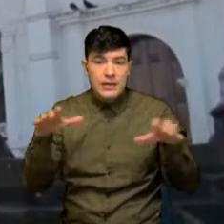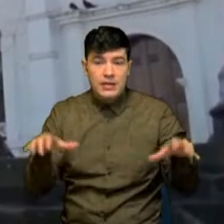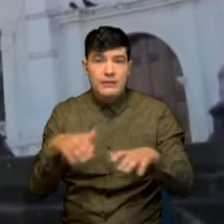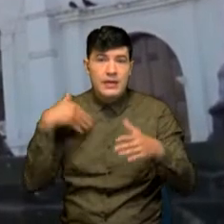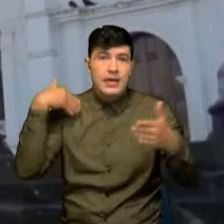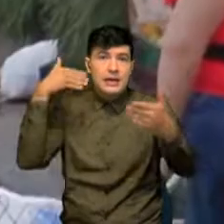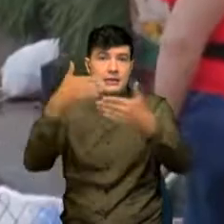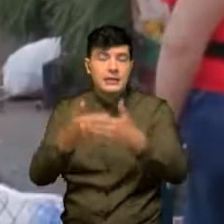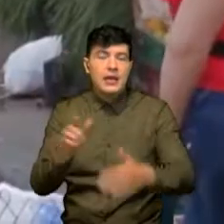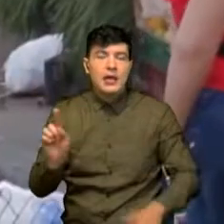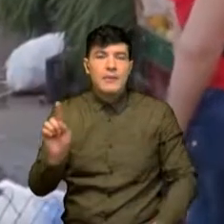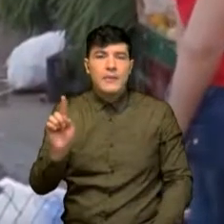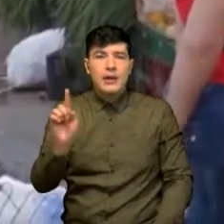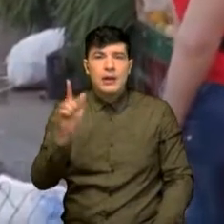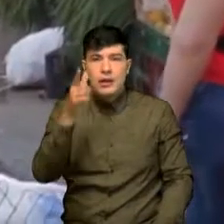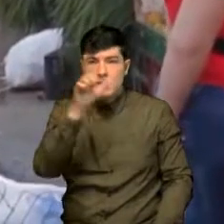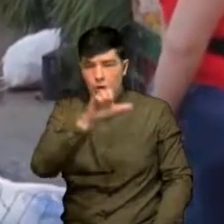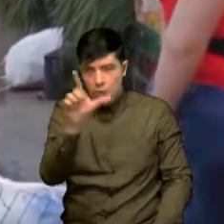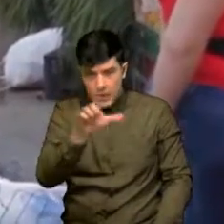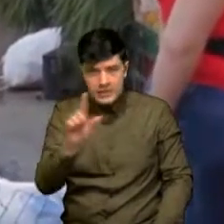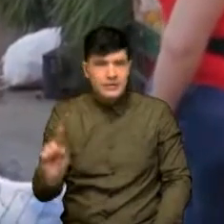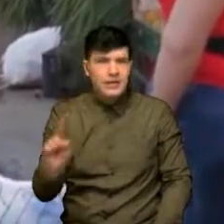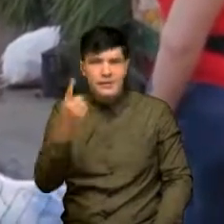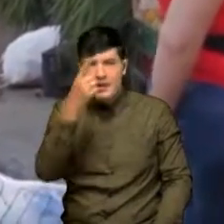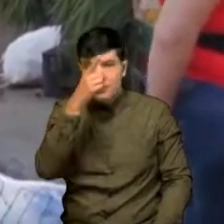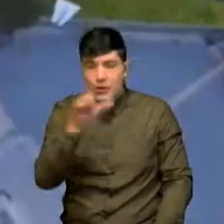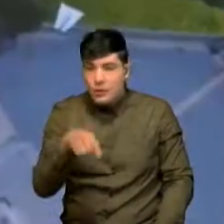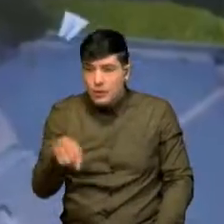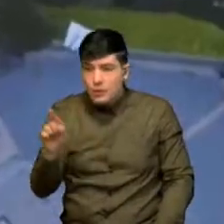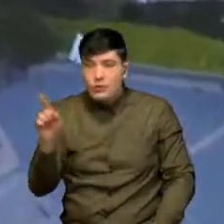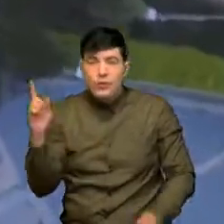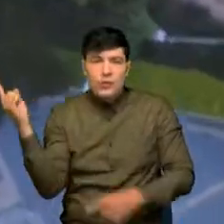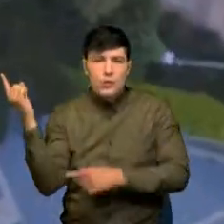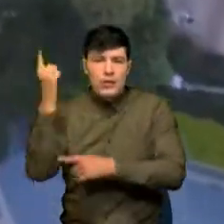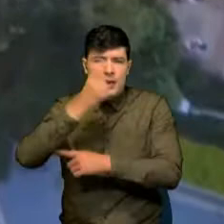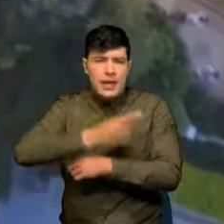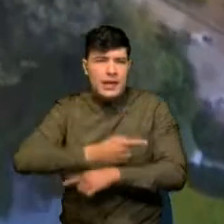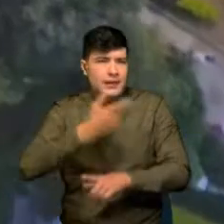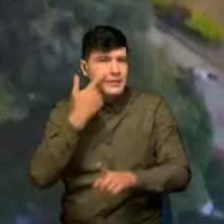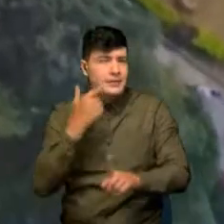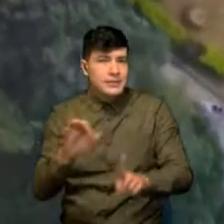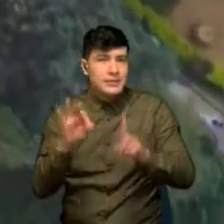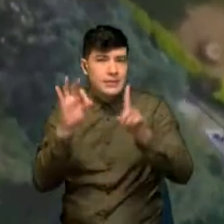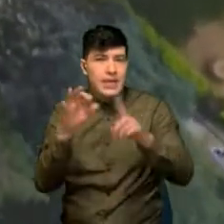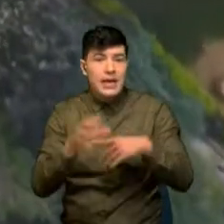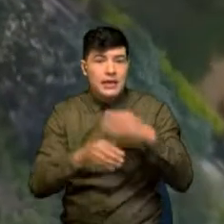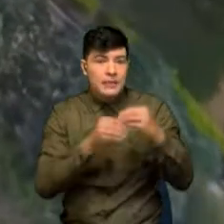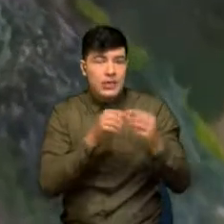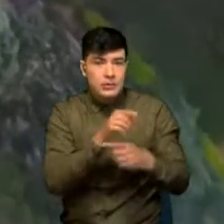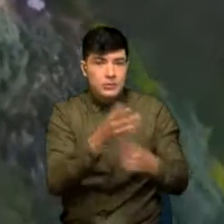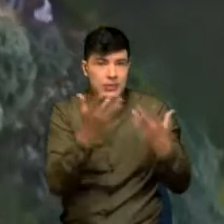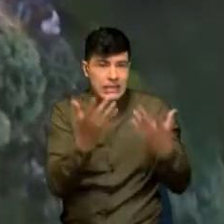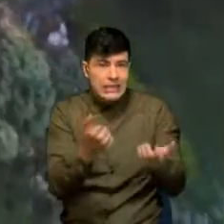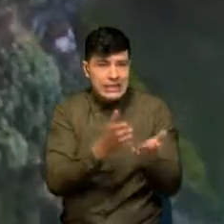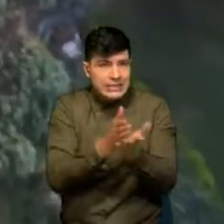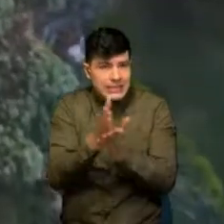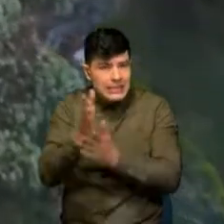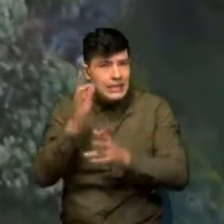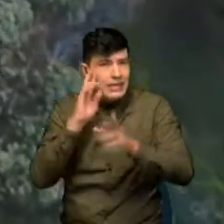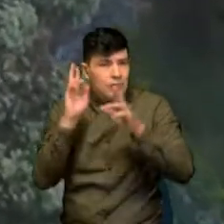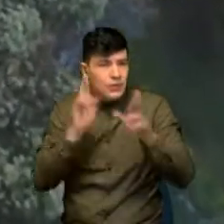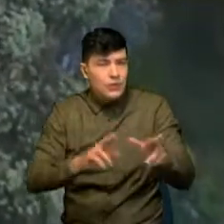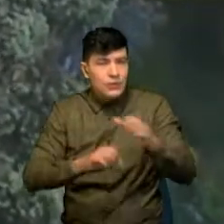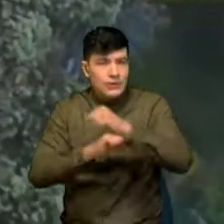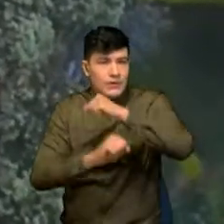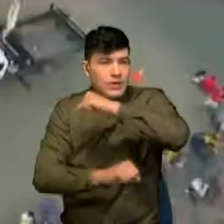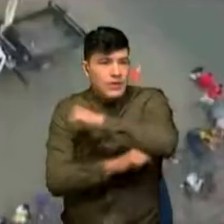el lunes 1 de julio. El alcalde promete que será una jornada enriquecedora y además aseguró que quiere seguir reconociendo y fortaleciendo